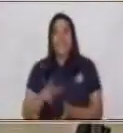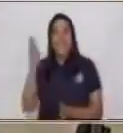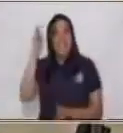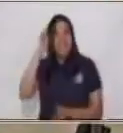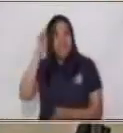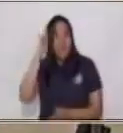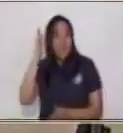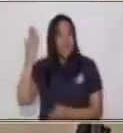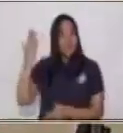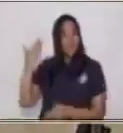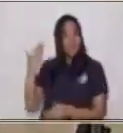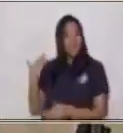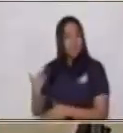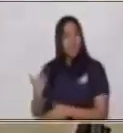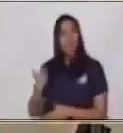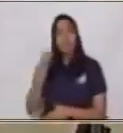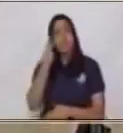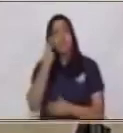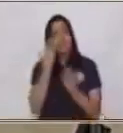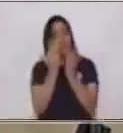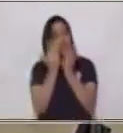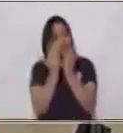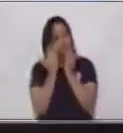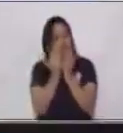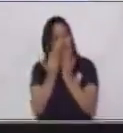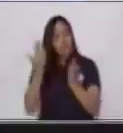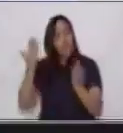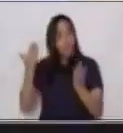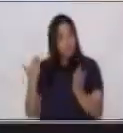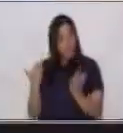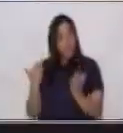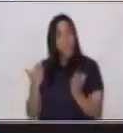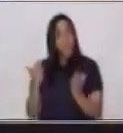Recordando lo que hemos estado estudiando en sesiones anteriores,